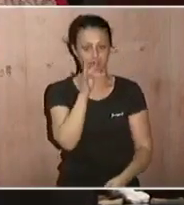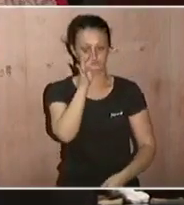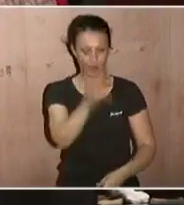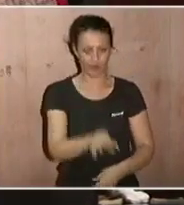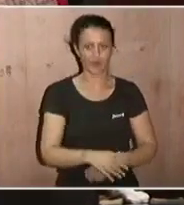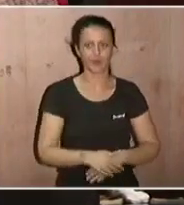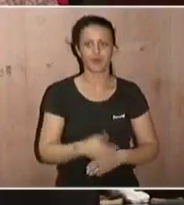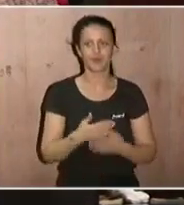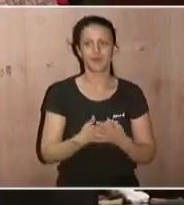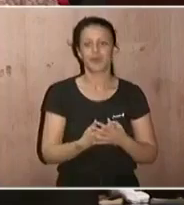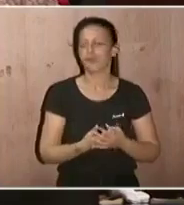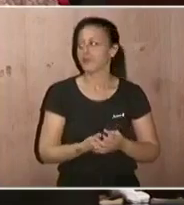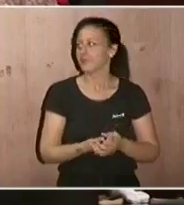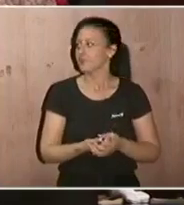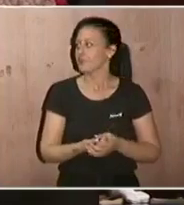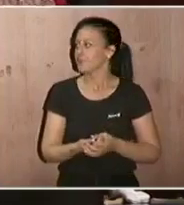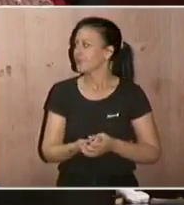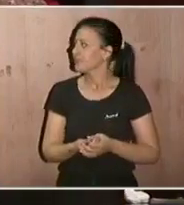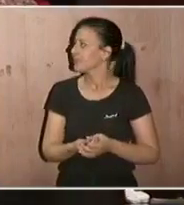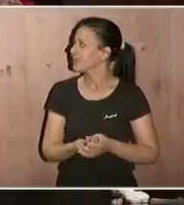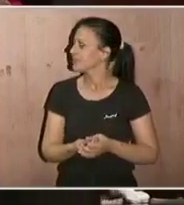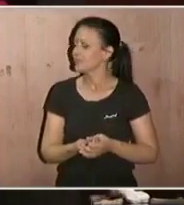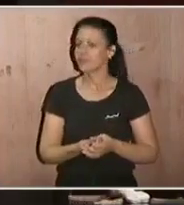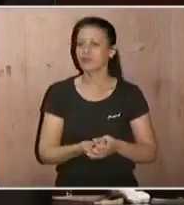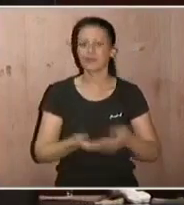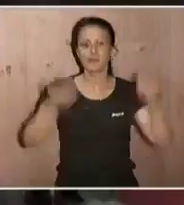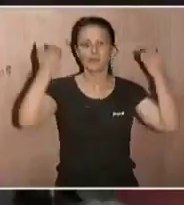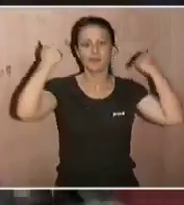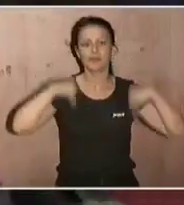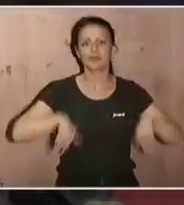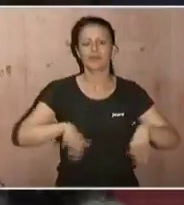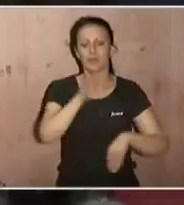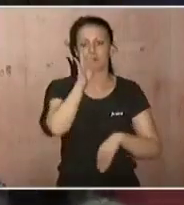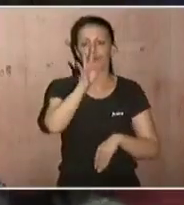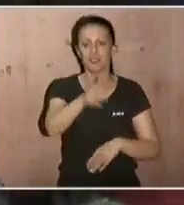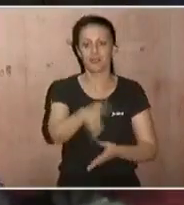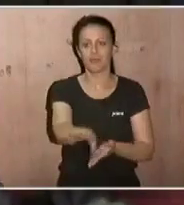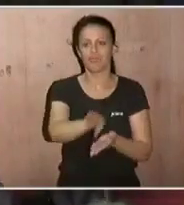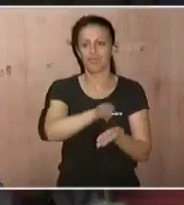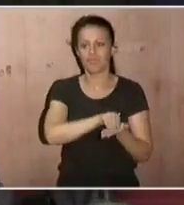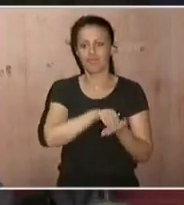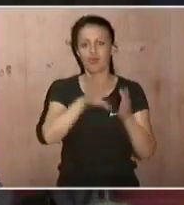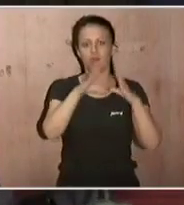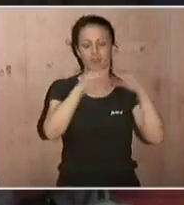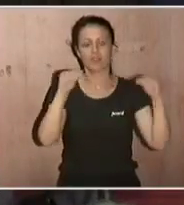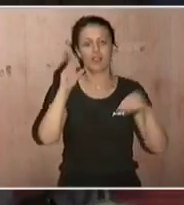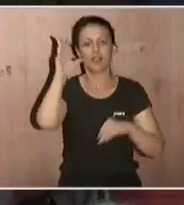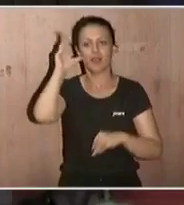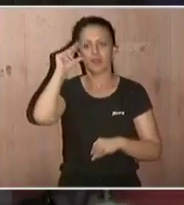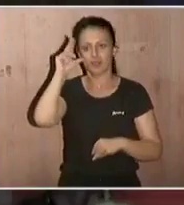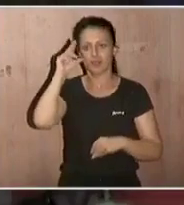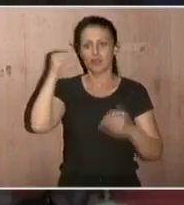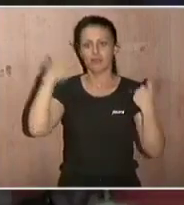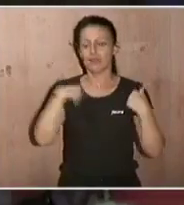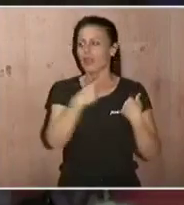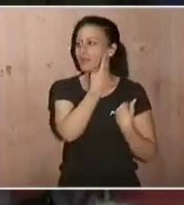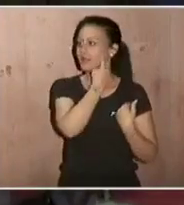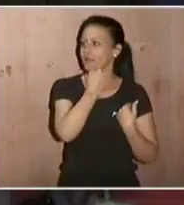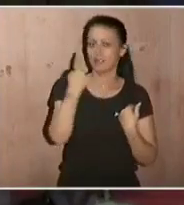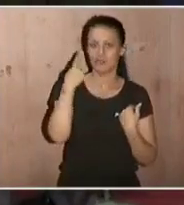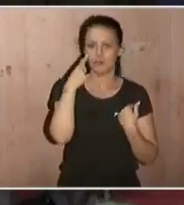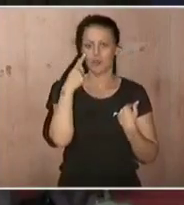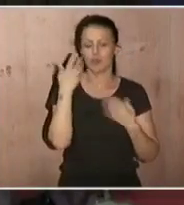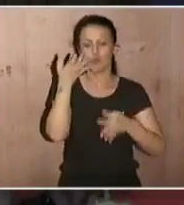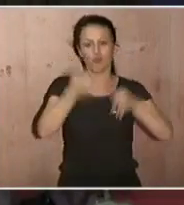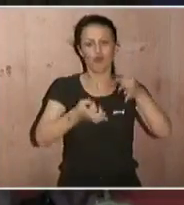y prometo. He rebut la vostra promesa. La Universidad de Alacant es testimoni y será